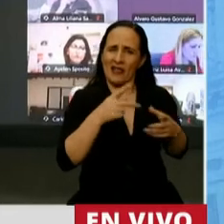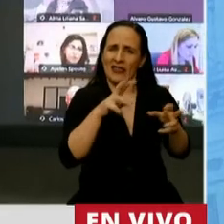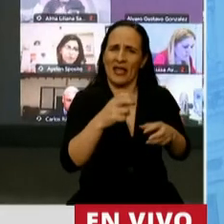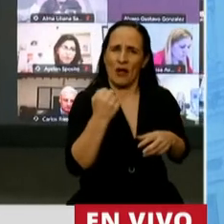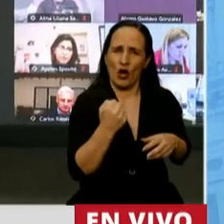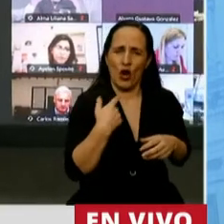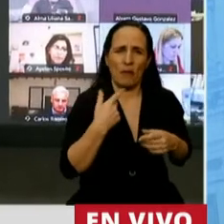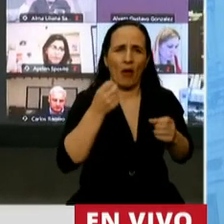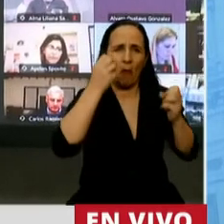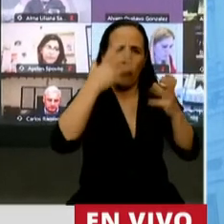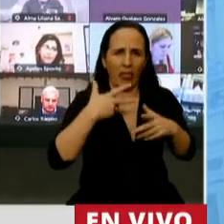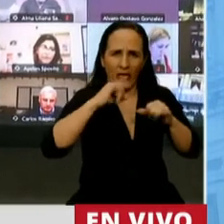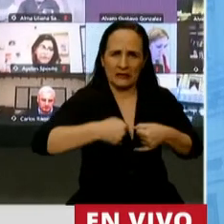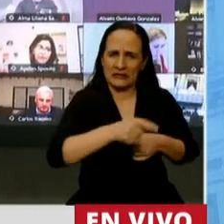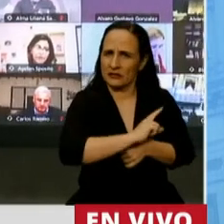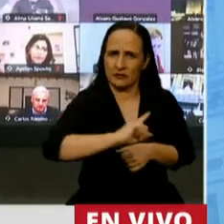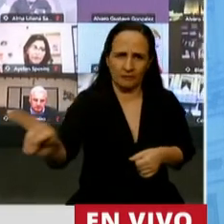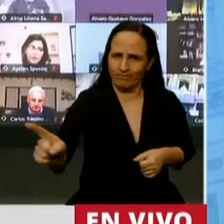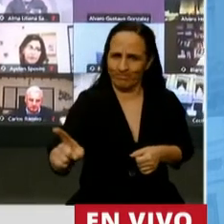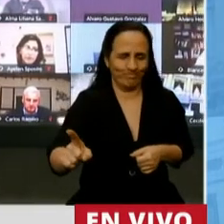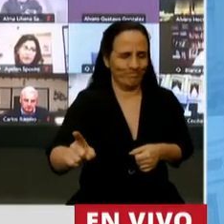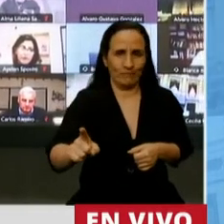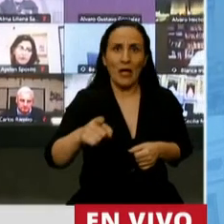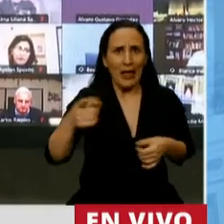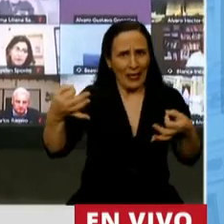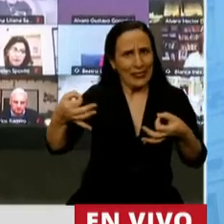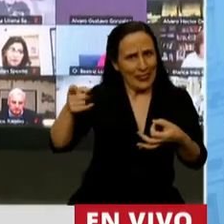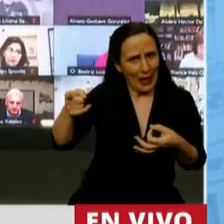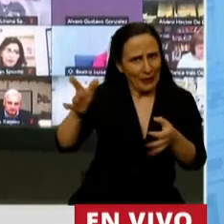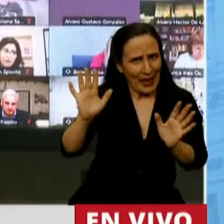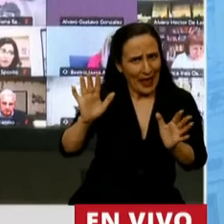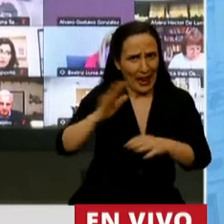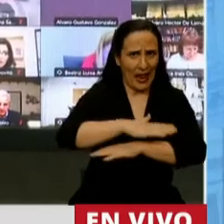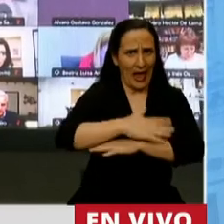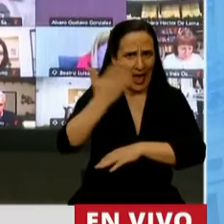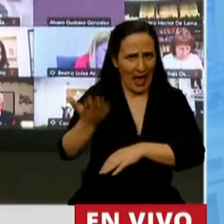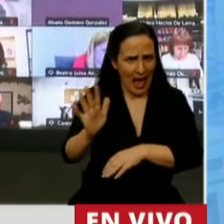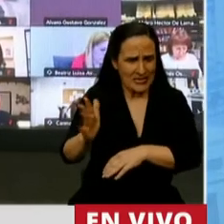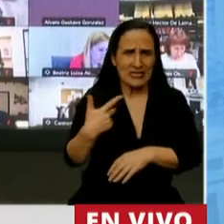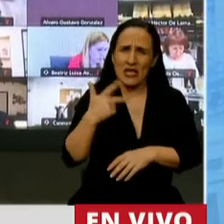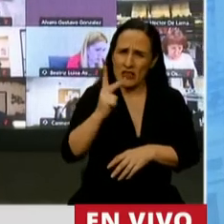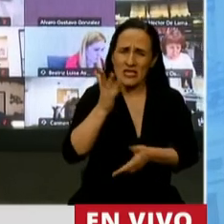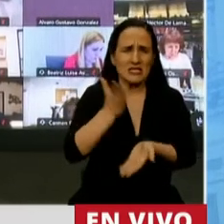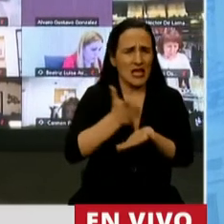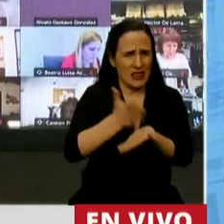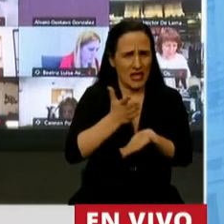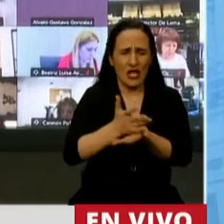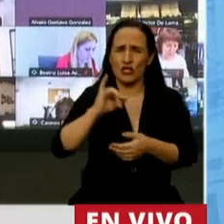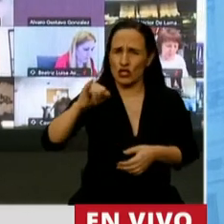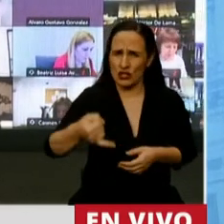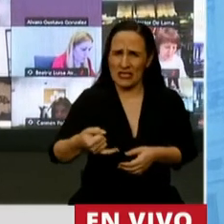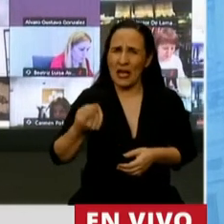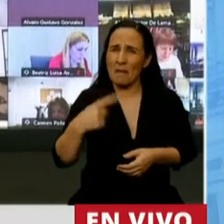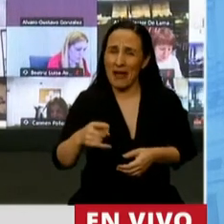materia económica. Nos parece bien que tome esa actitud, nos parece bien que lo diga, está en todo su derecho, pero no alcanza.